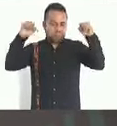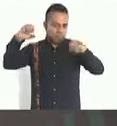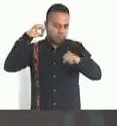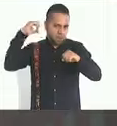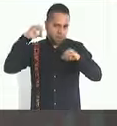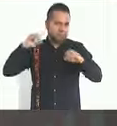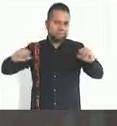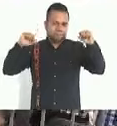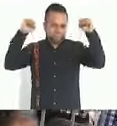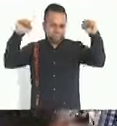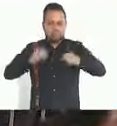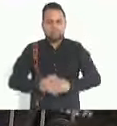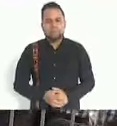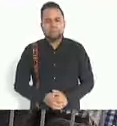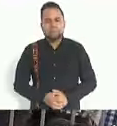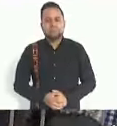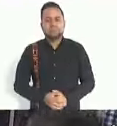Oaxaca!